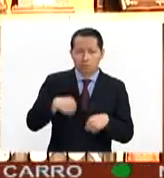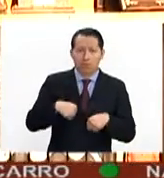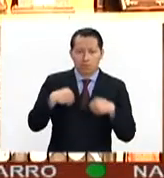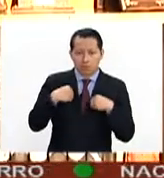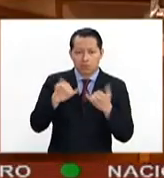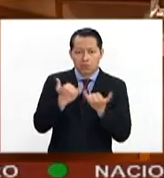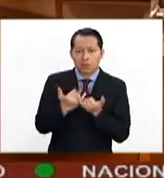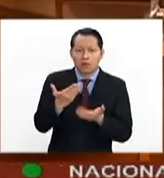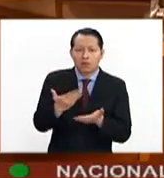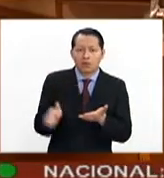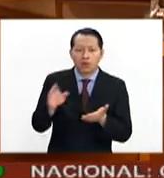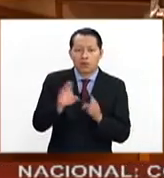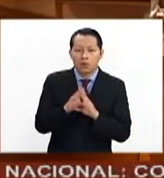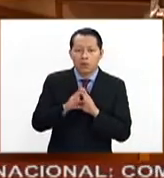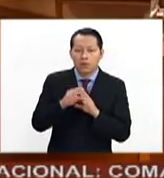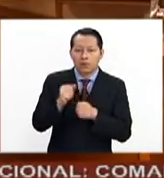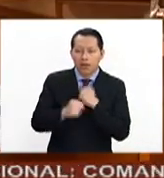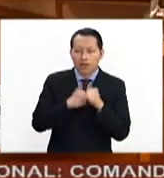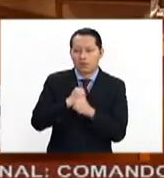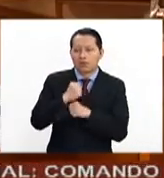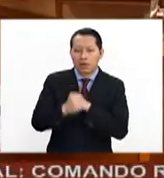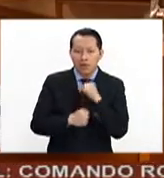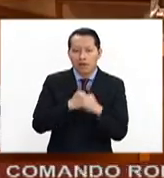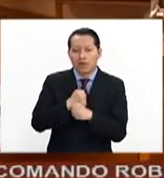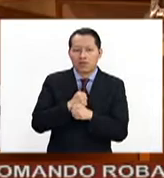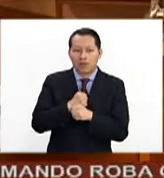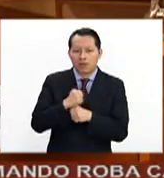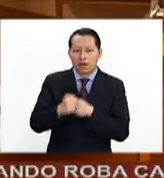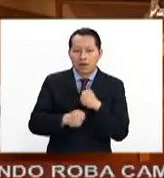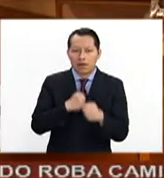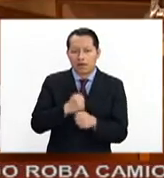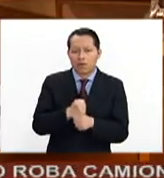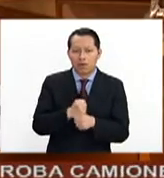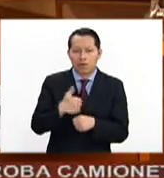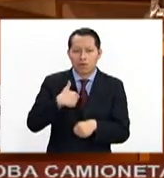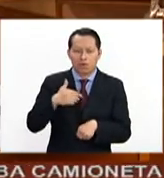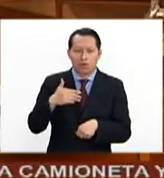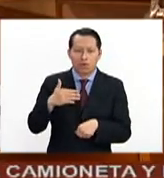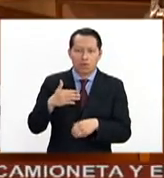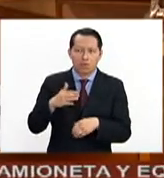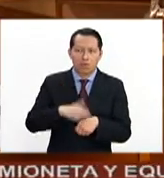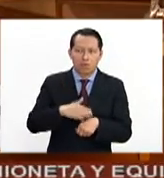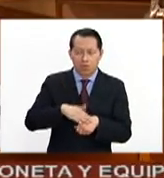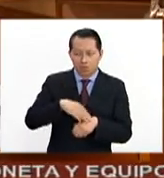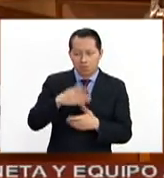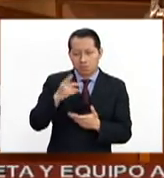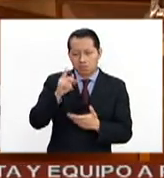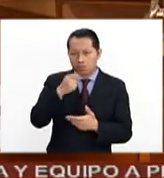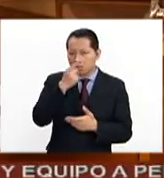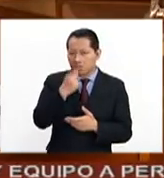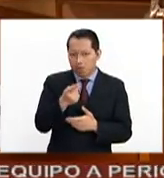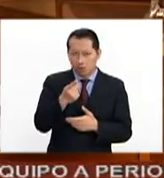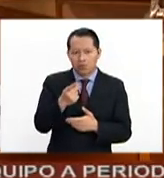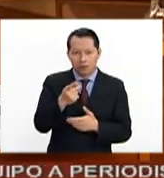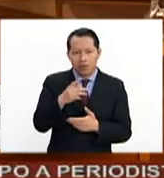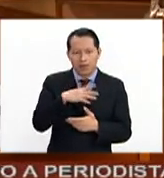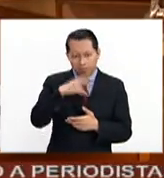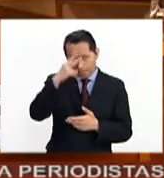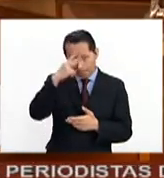ahora que van pasando los años, es cuando más hablo y digo, México lindo y